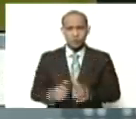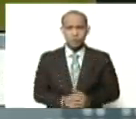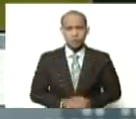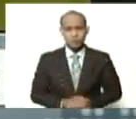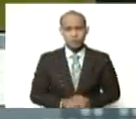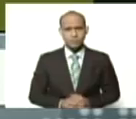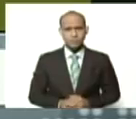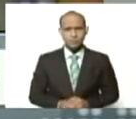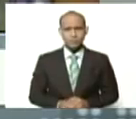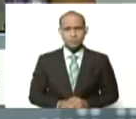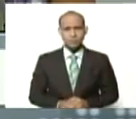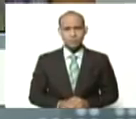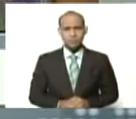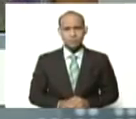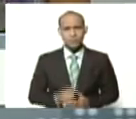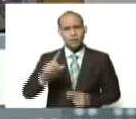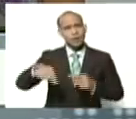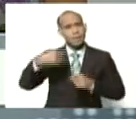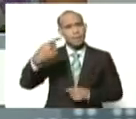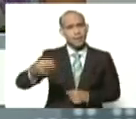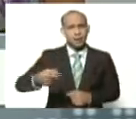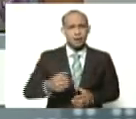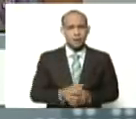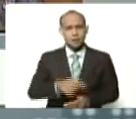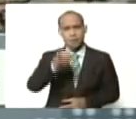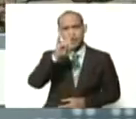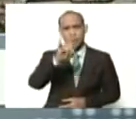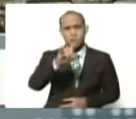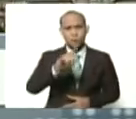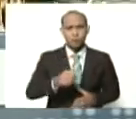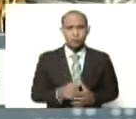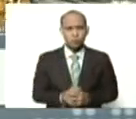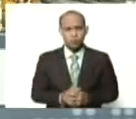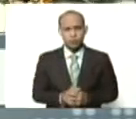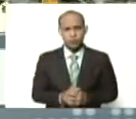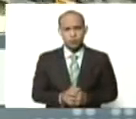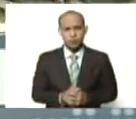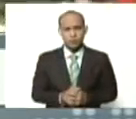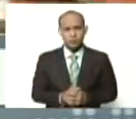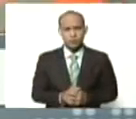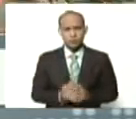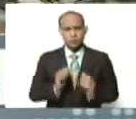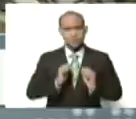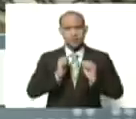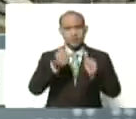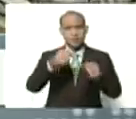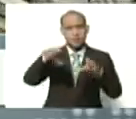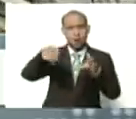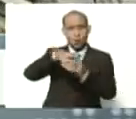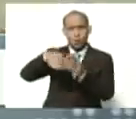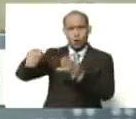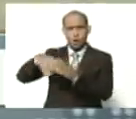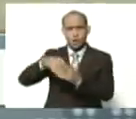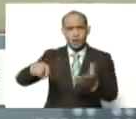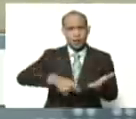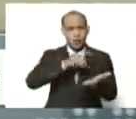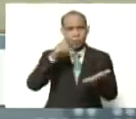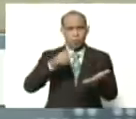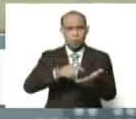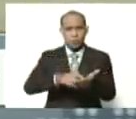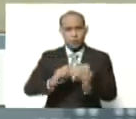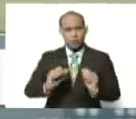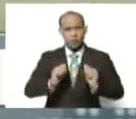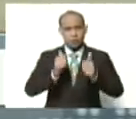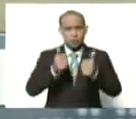vacunas. Mañana, lunes, coincidiendo con el arranque de la cuarentena radical,